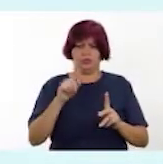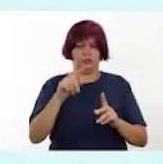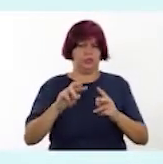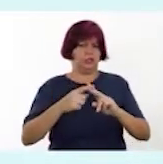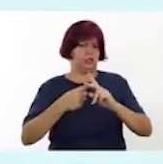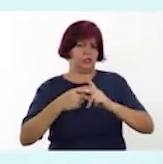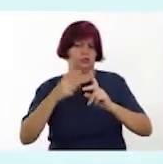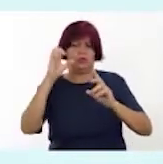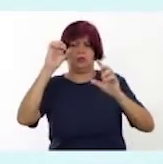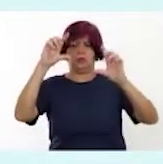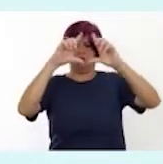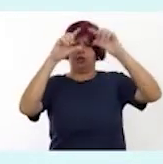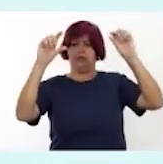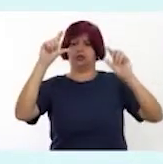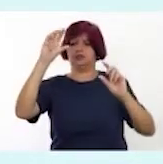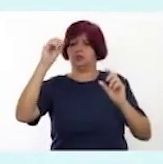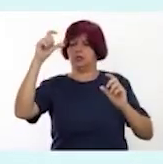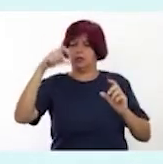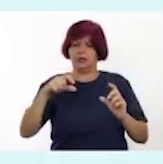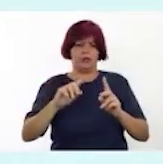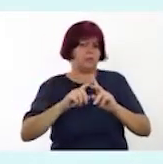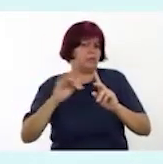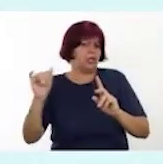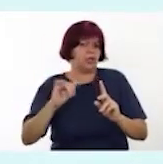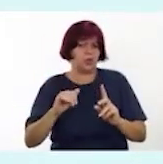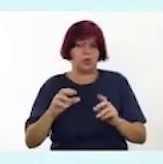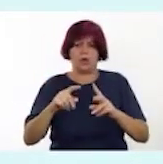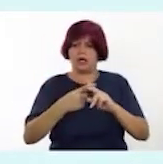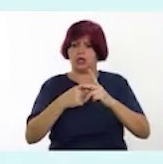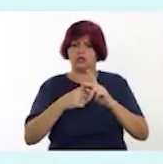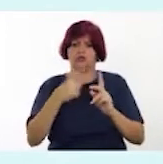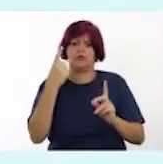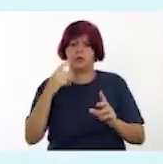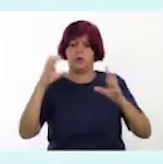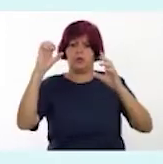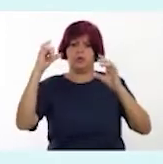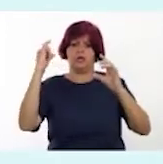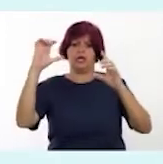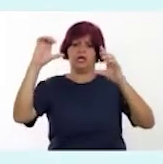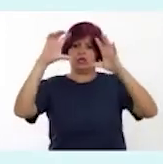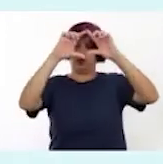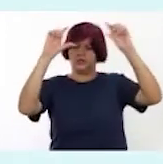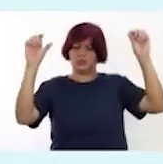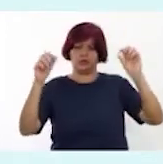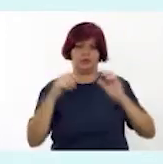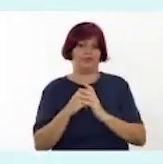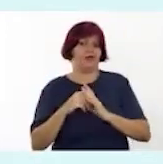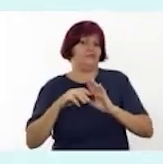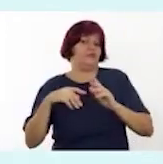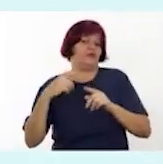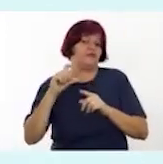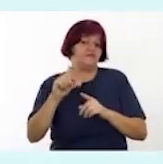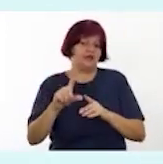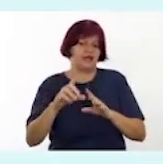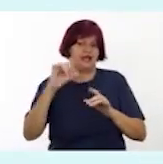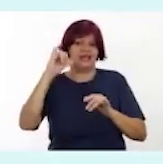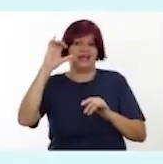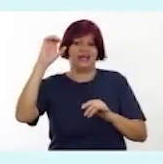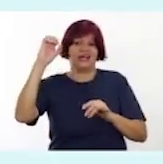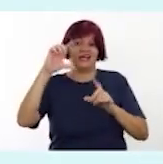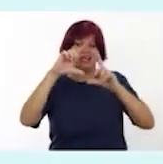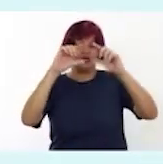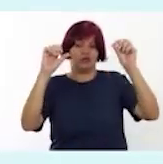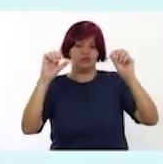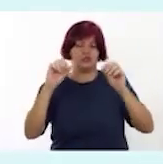una inecuación logarítmica. Lo que pasa es que en el caso de la inecuación, en vez de quedarle una igualdad, lo que le queda es una desigualdad. Y